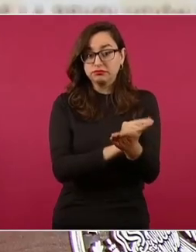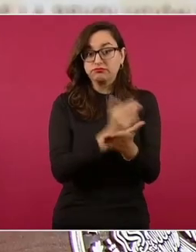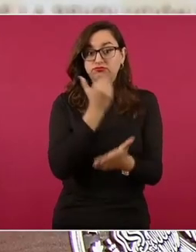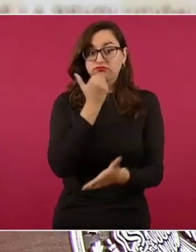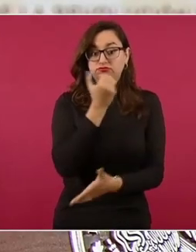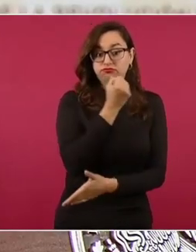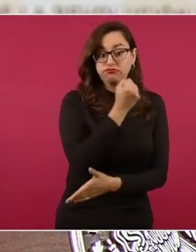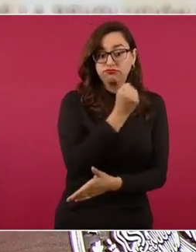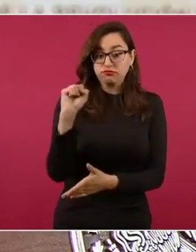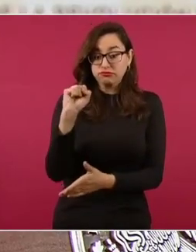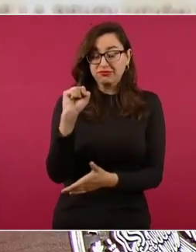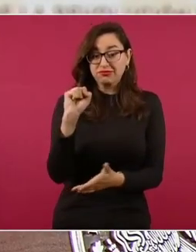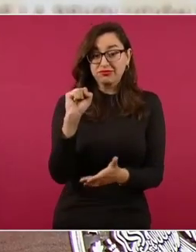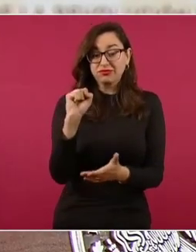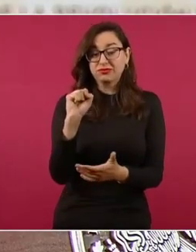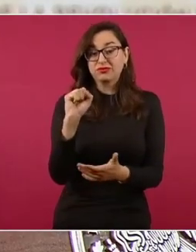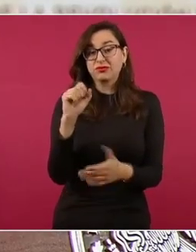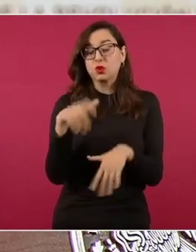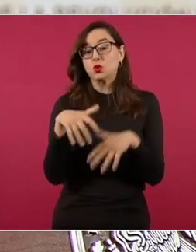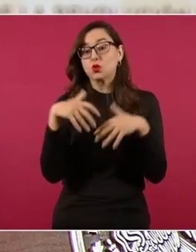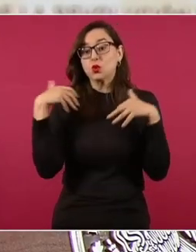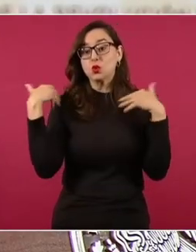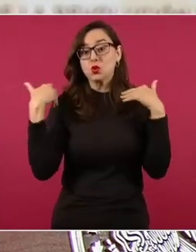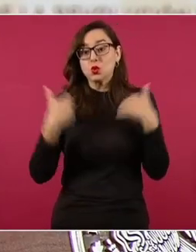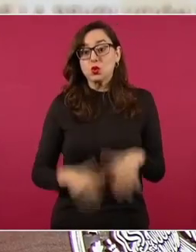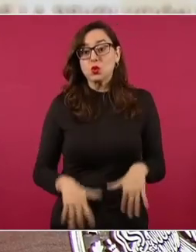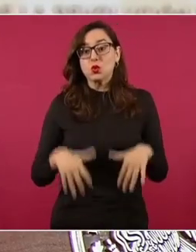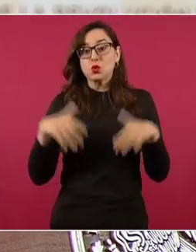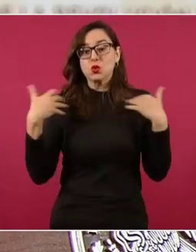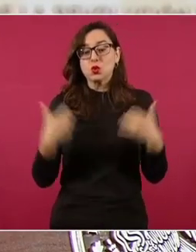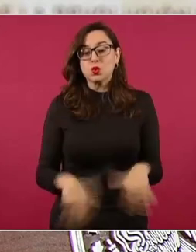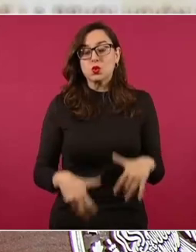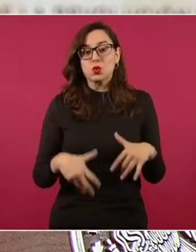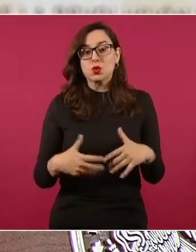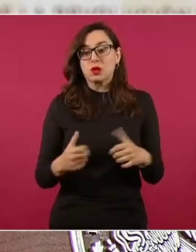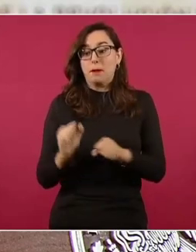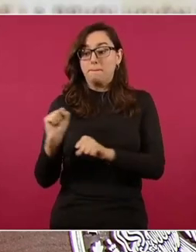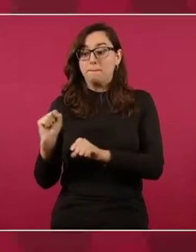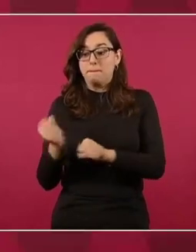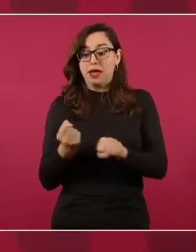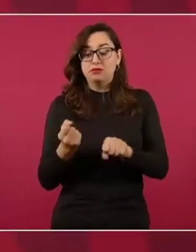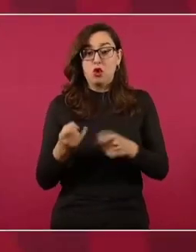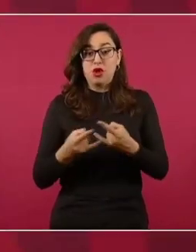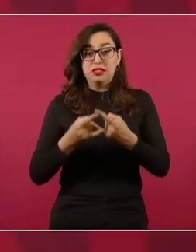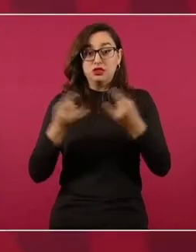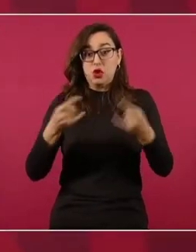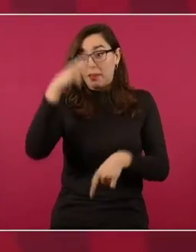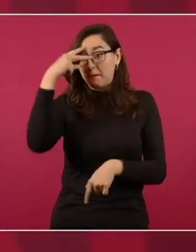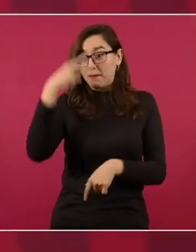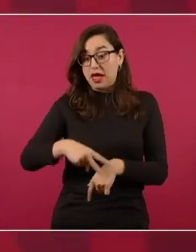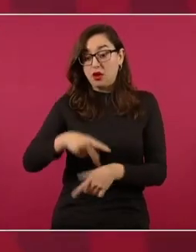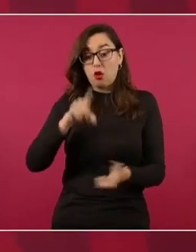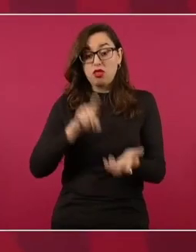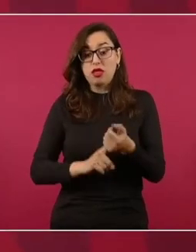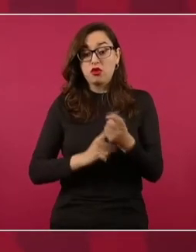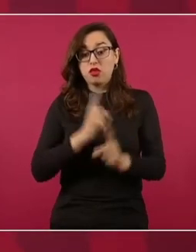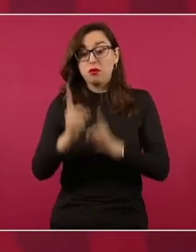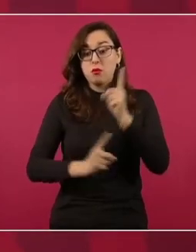el deportista mejor pagado en toda la historia de México.